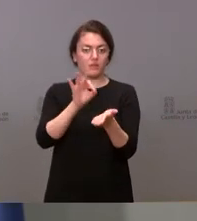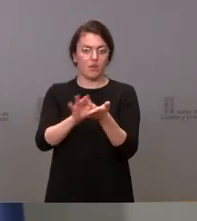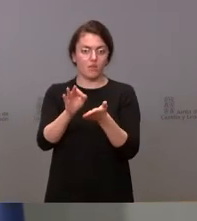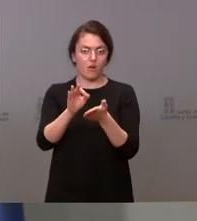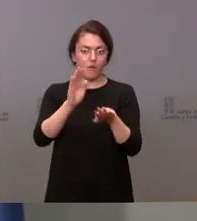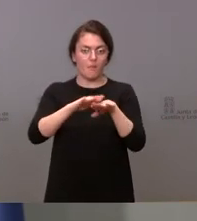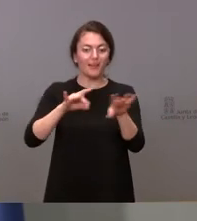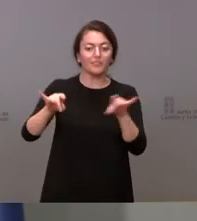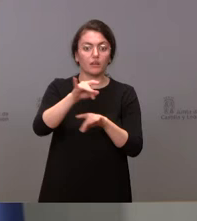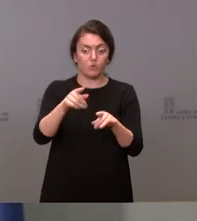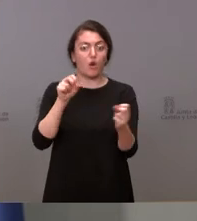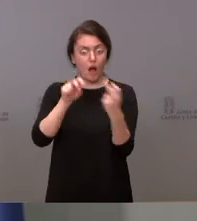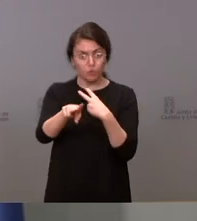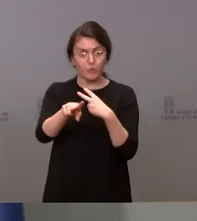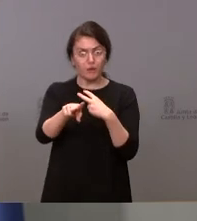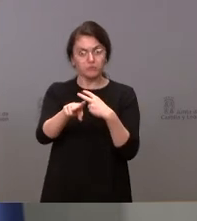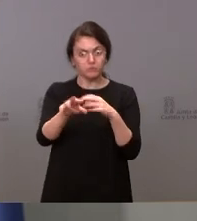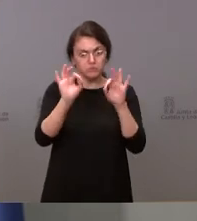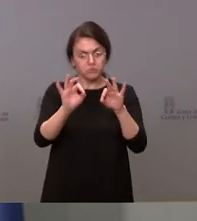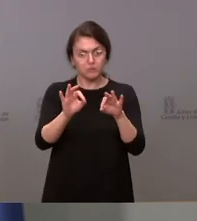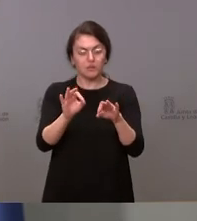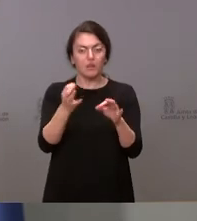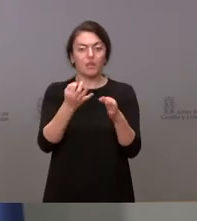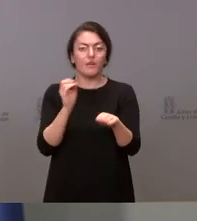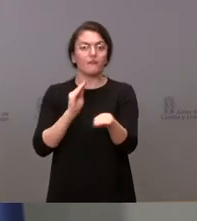las autovías es uno de ellos, ¿no?, y que tienen que financiarnos